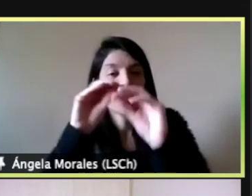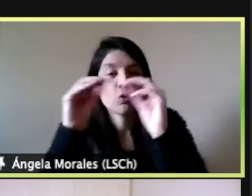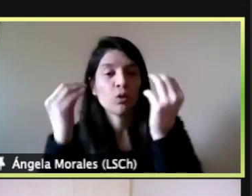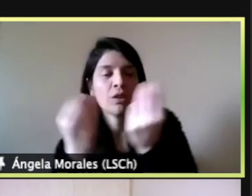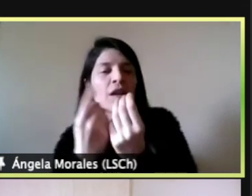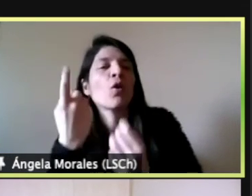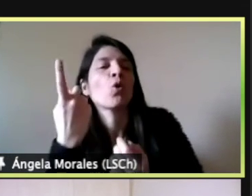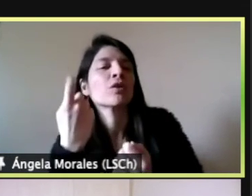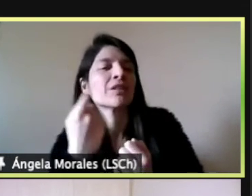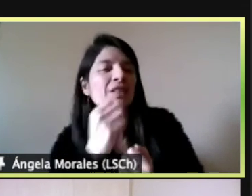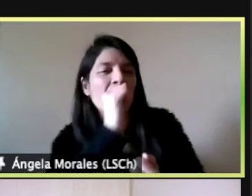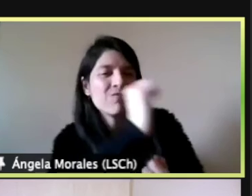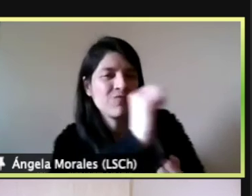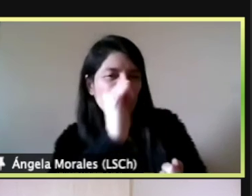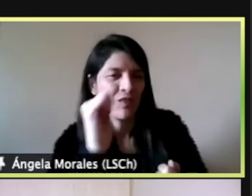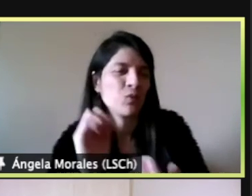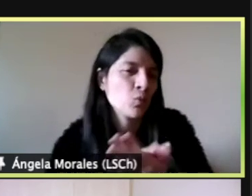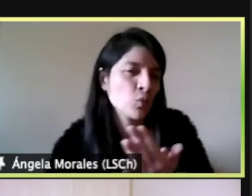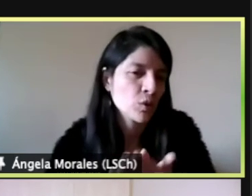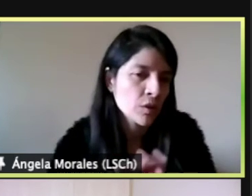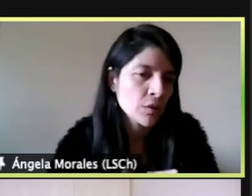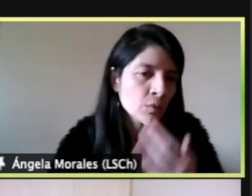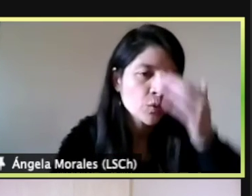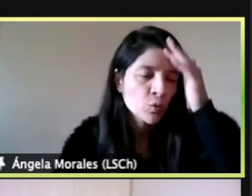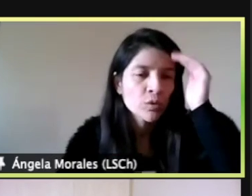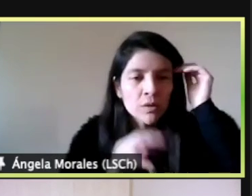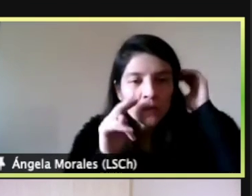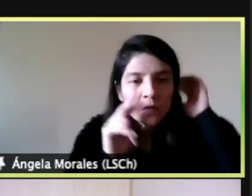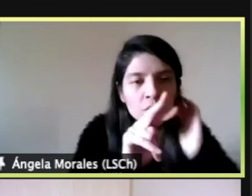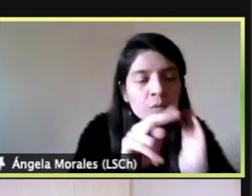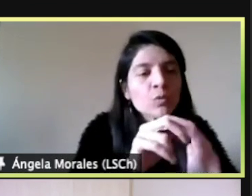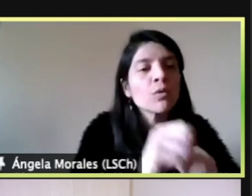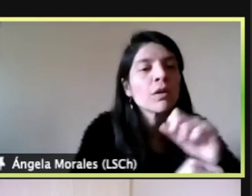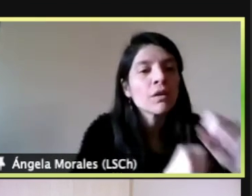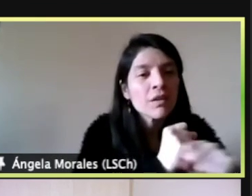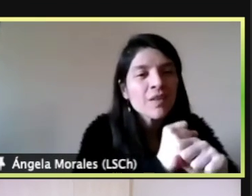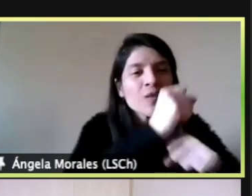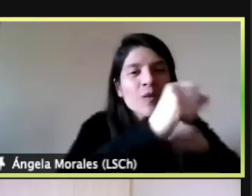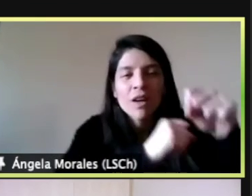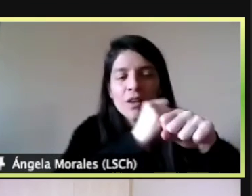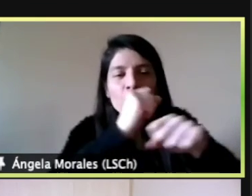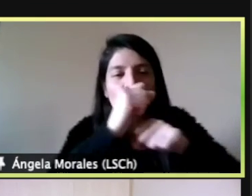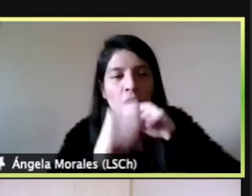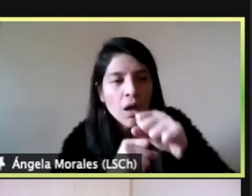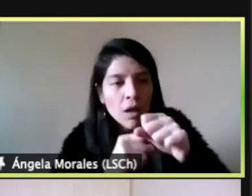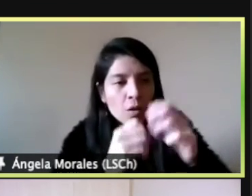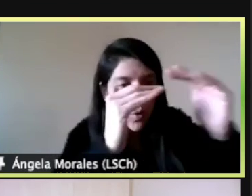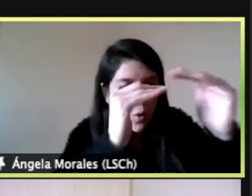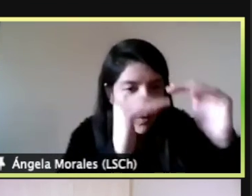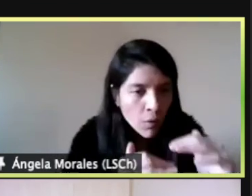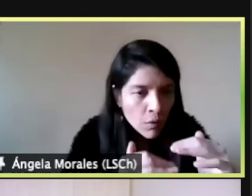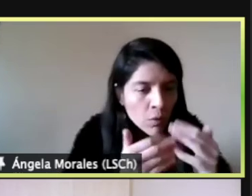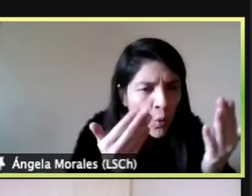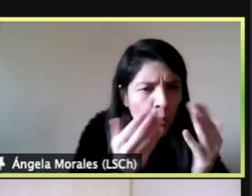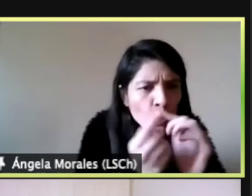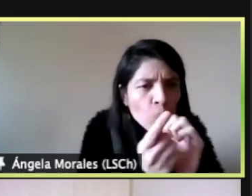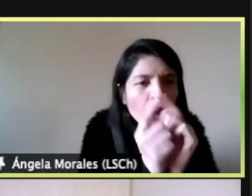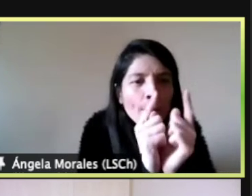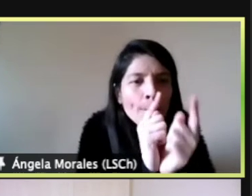aquí ver año tras año cómo van cambiando el patrón